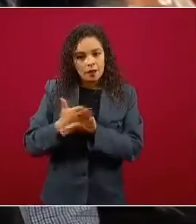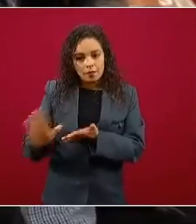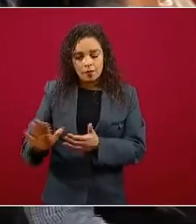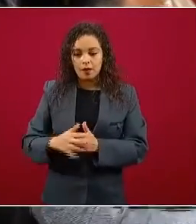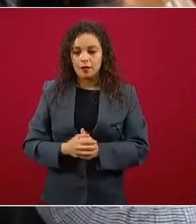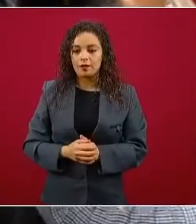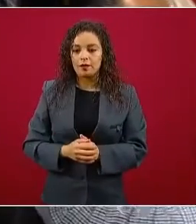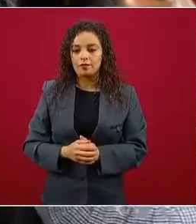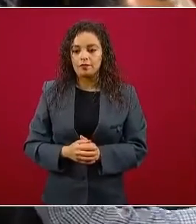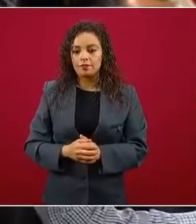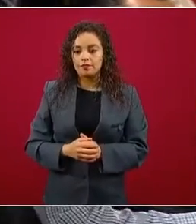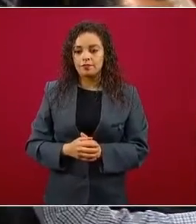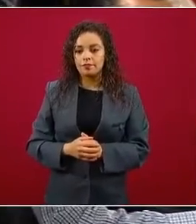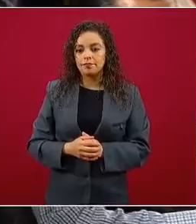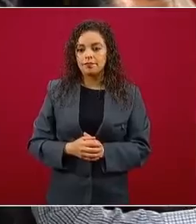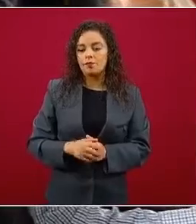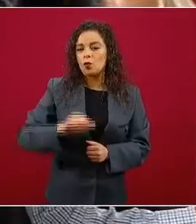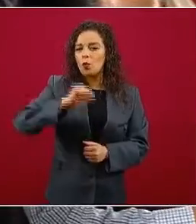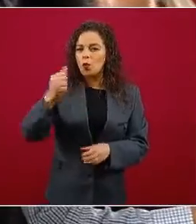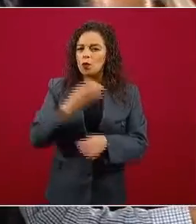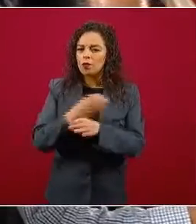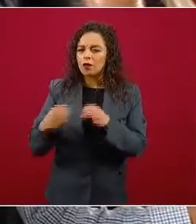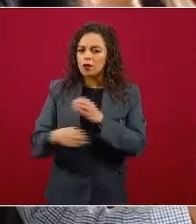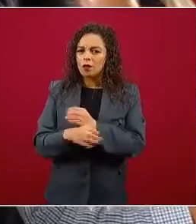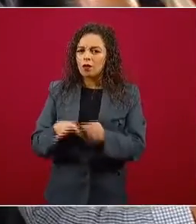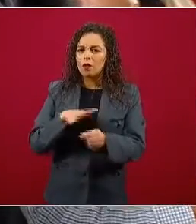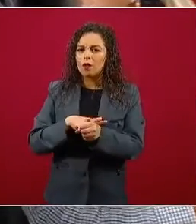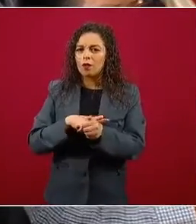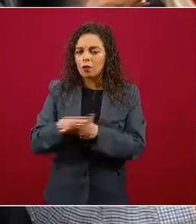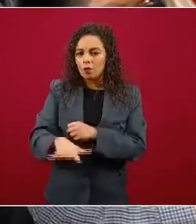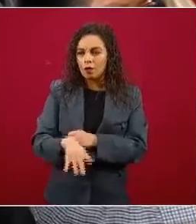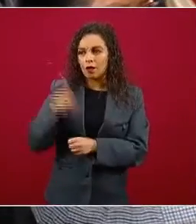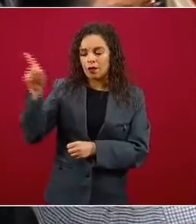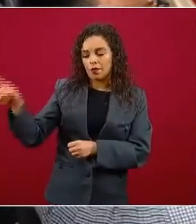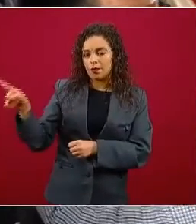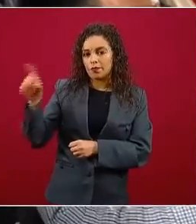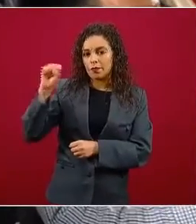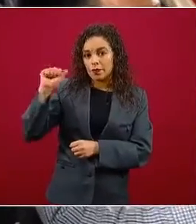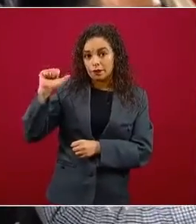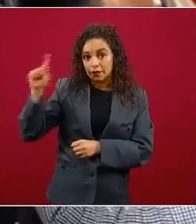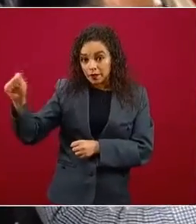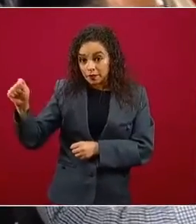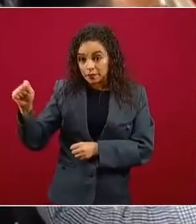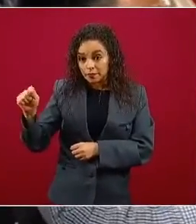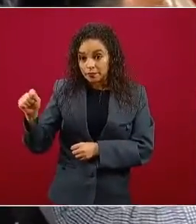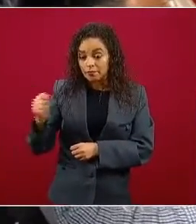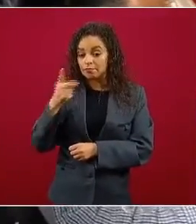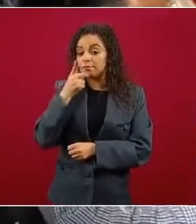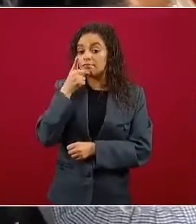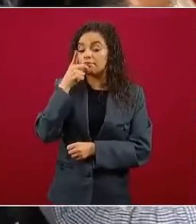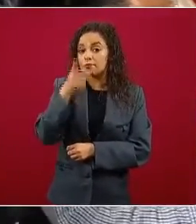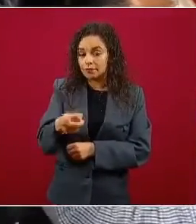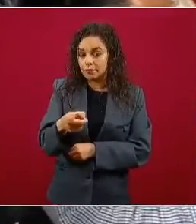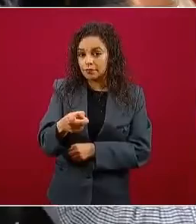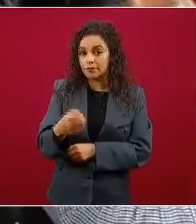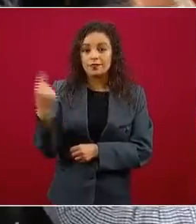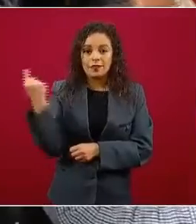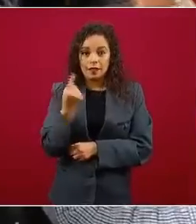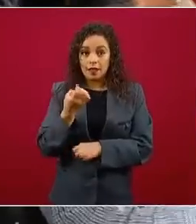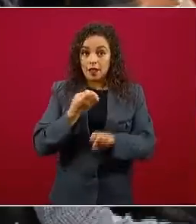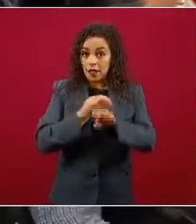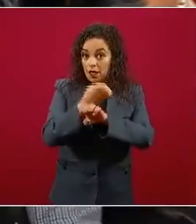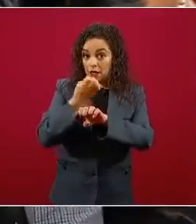llamamiento, ¿qué otra cosa puede estar haciendo Hacienda aclarando que los estados,